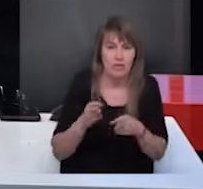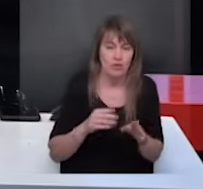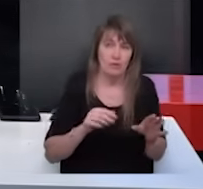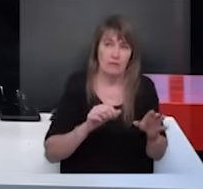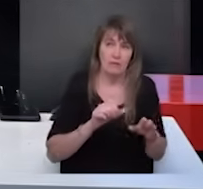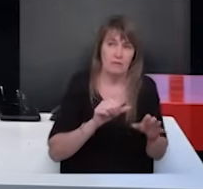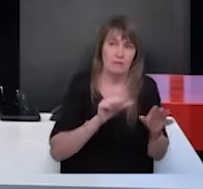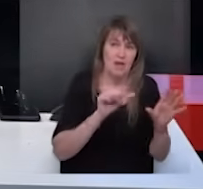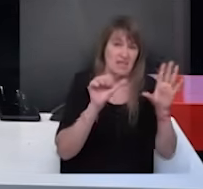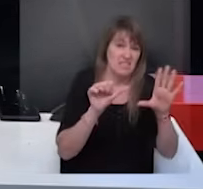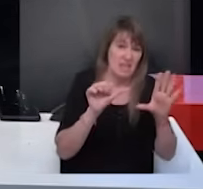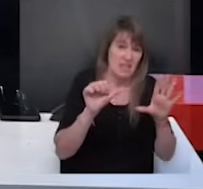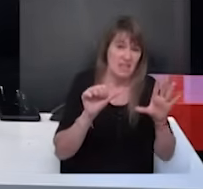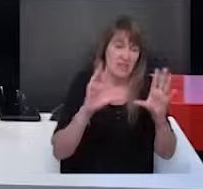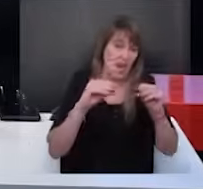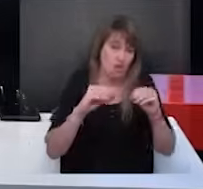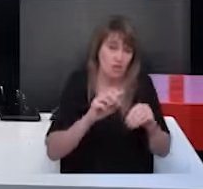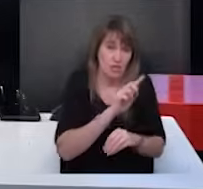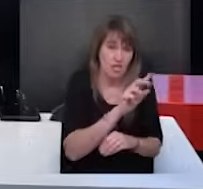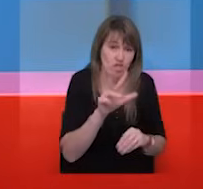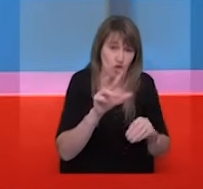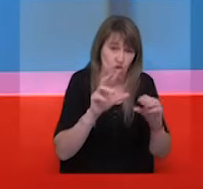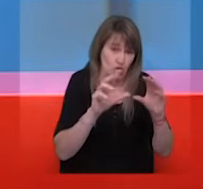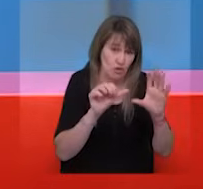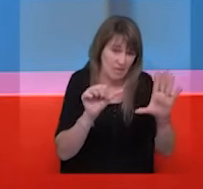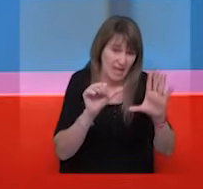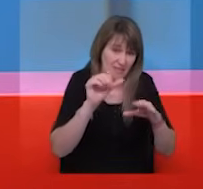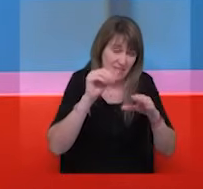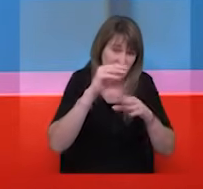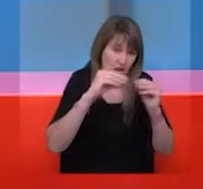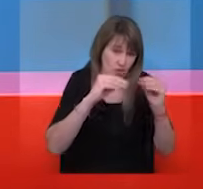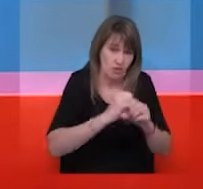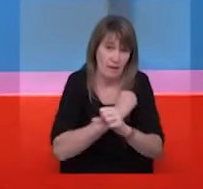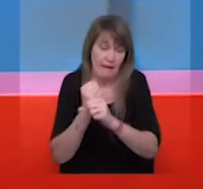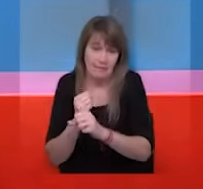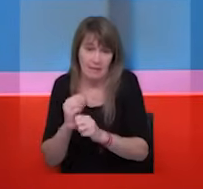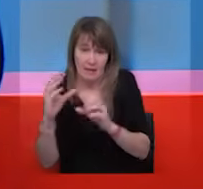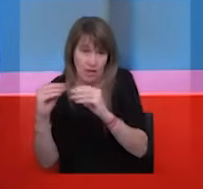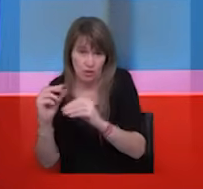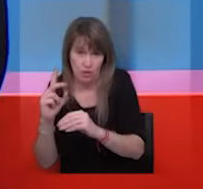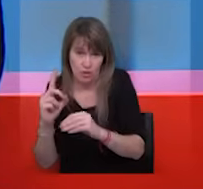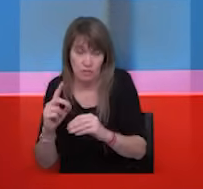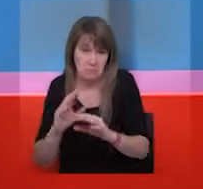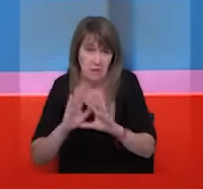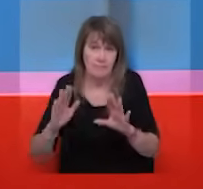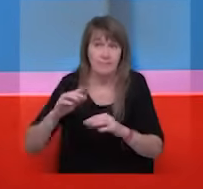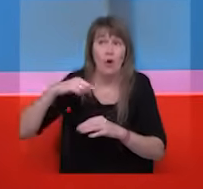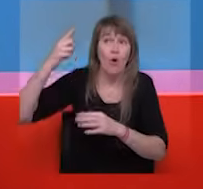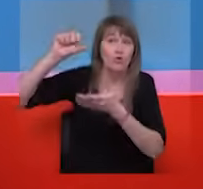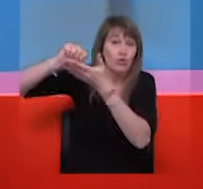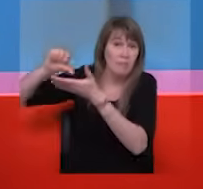y las 22 el resto del tiempo podían seguir vendiendo en la mayoría de los países no se puede seguir vendiendo Pero bueno así